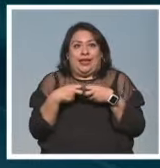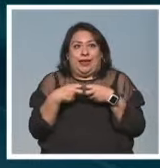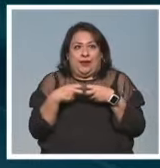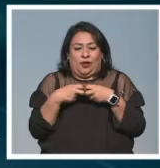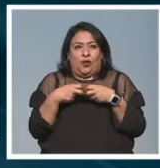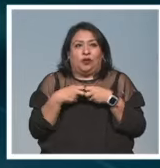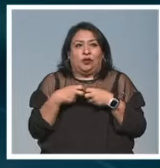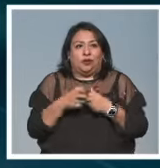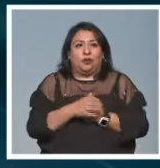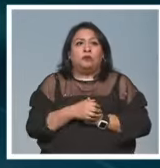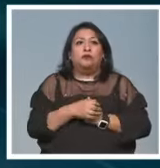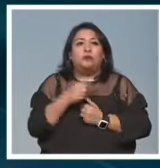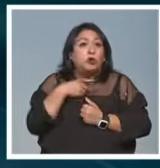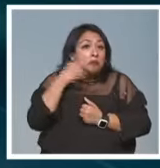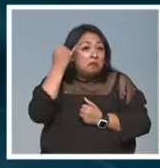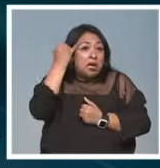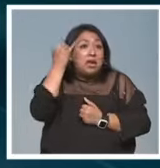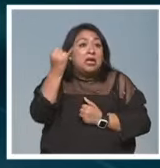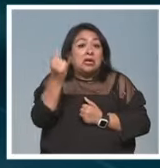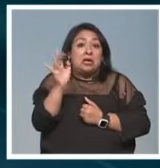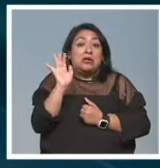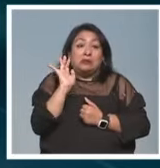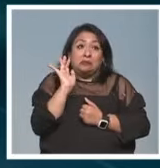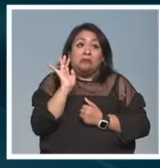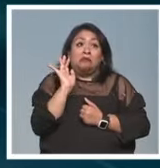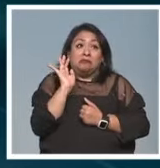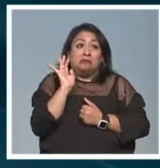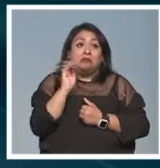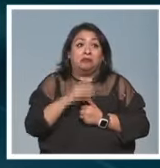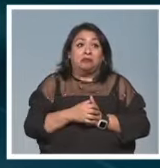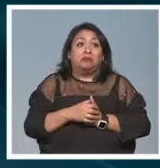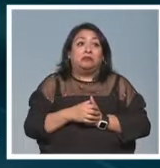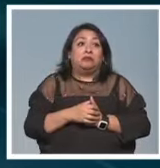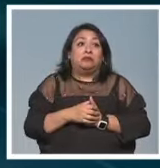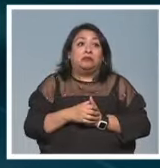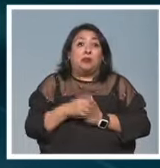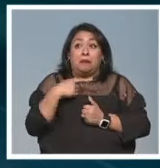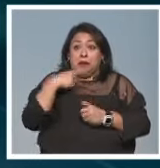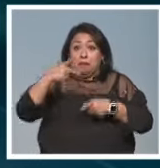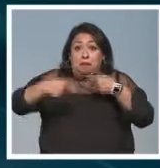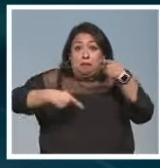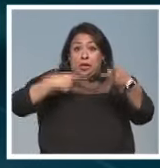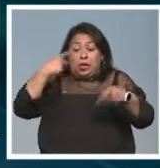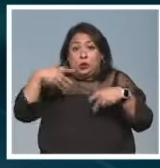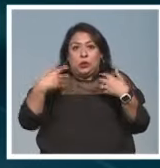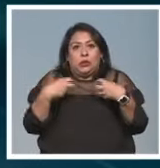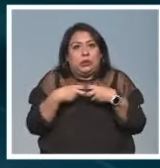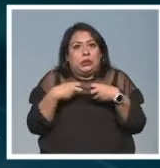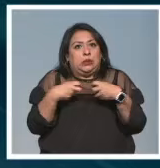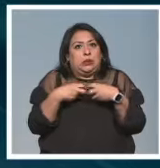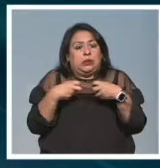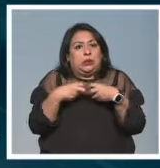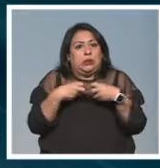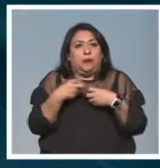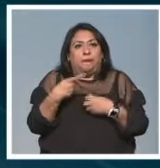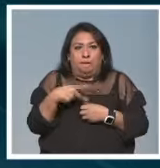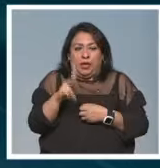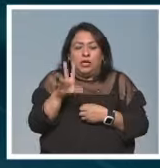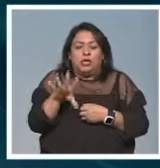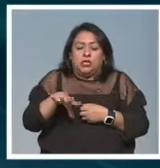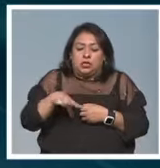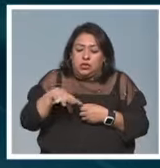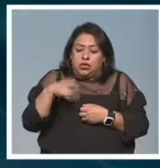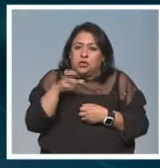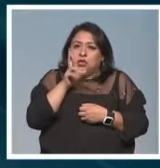Y me imagino que sí voy a estar, si me hacen preguntas. Pero voy a tratar